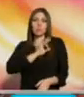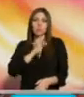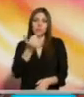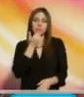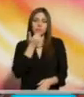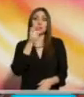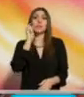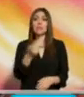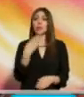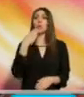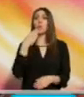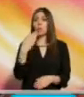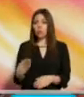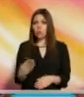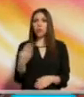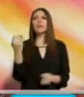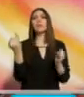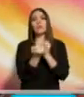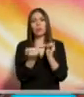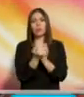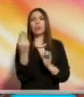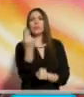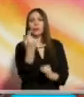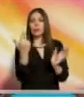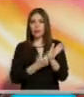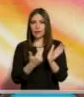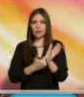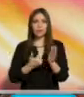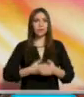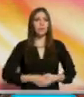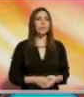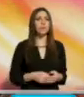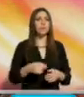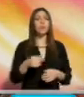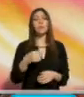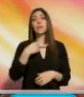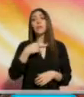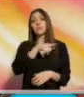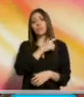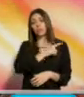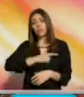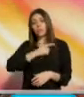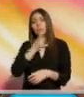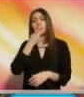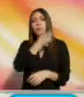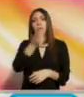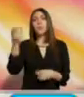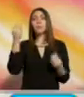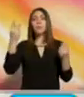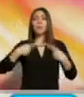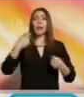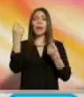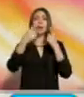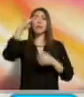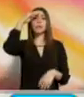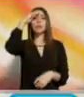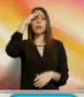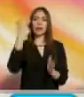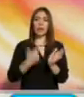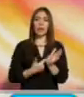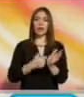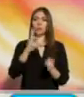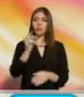solamente eso. A mí me gustaría recalcar mucho porque muchas veces las personas piensan que las grasas no las debemos de consumir en